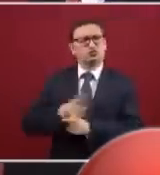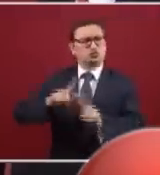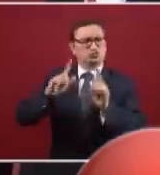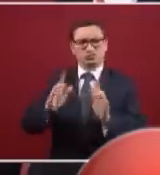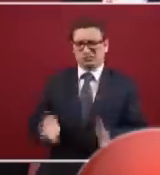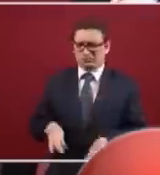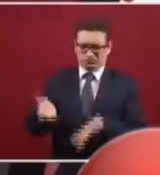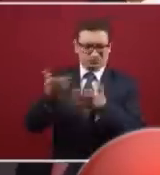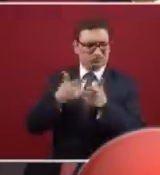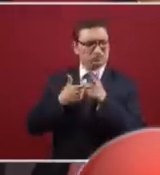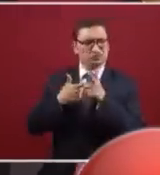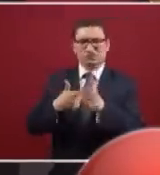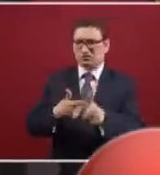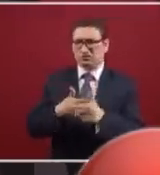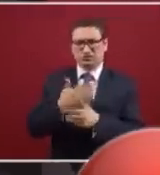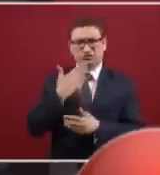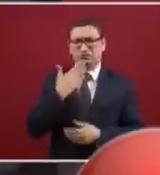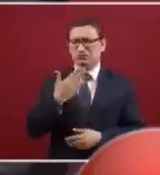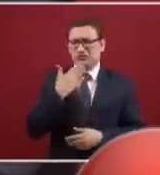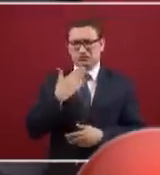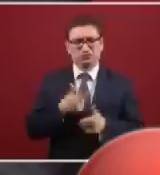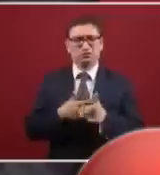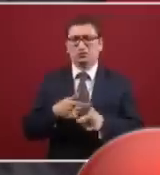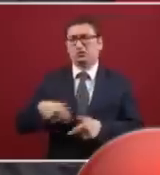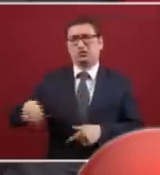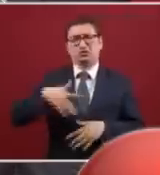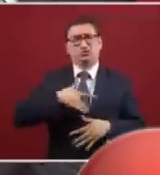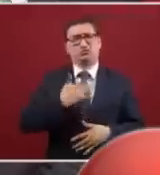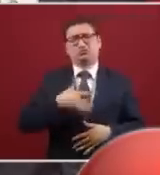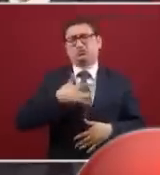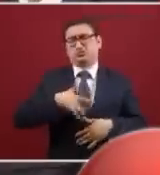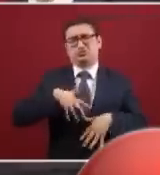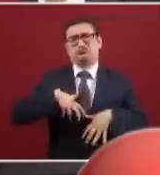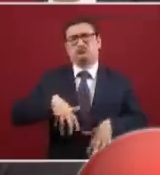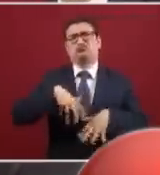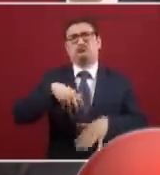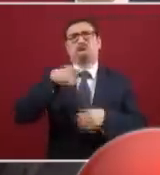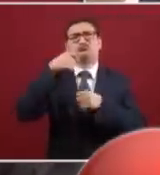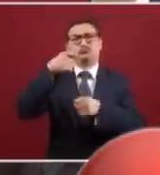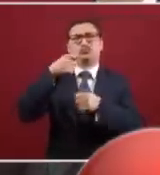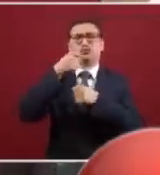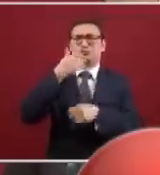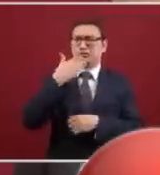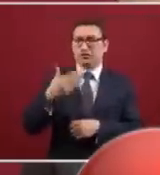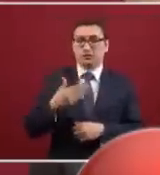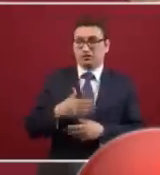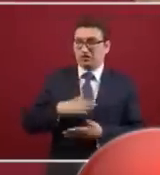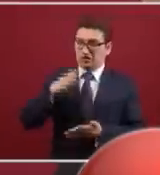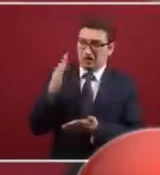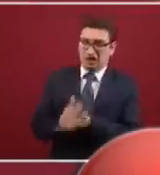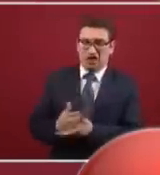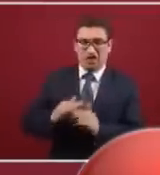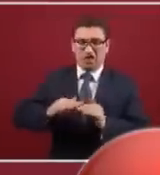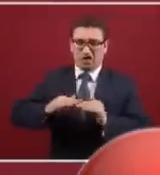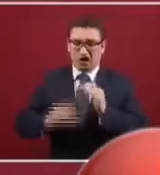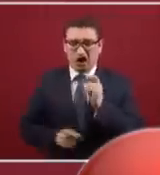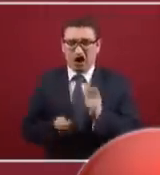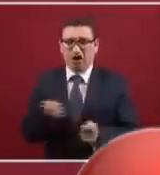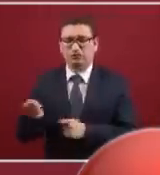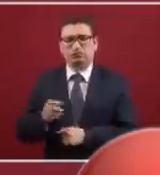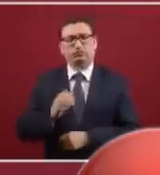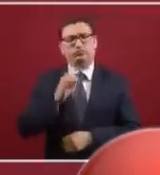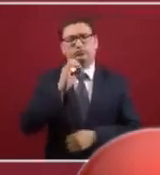dando todas las libertades de manifestación, 0 represión.